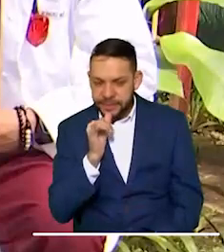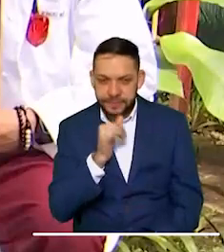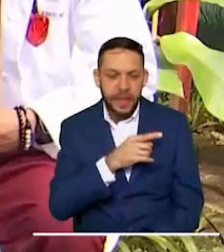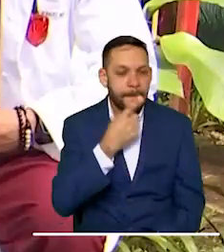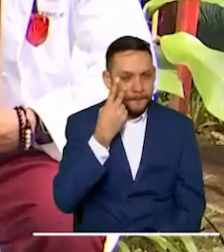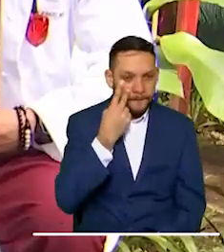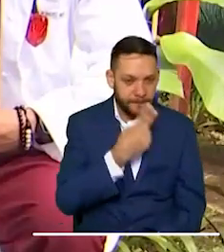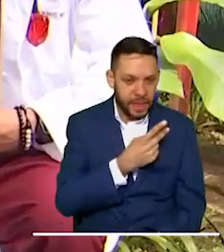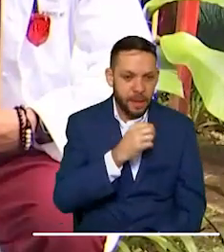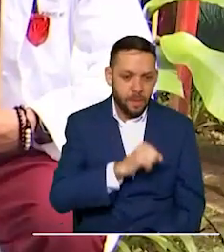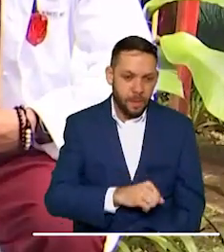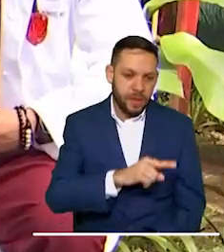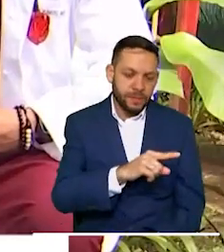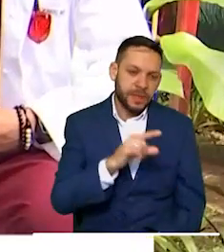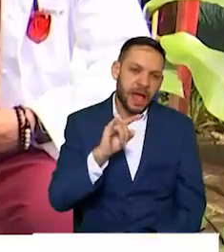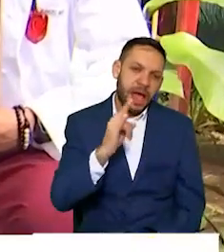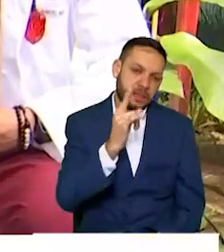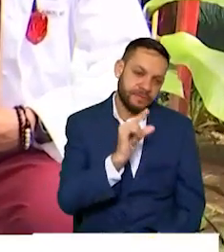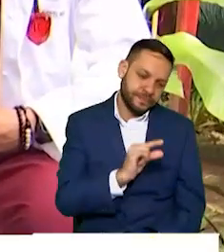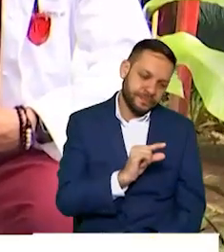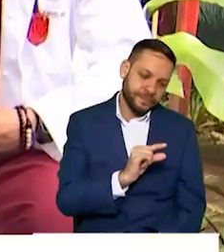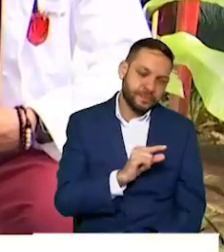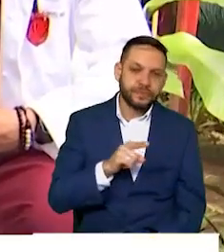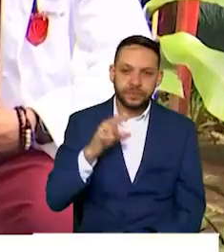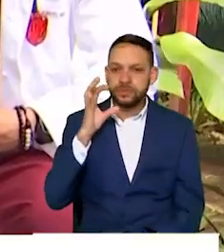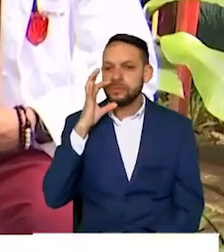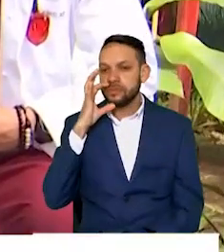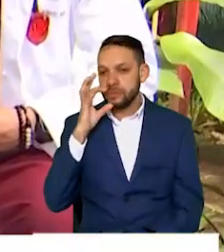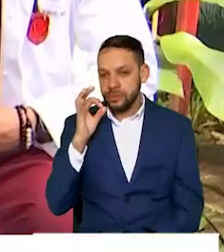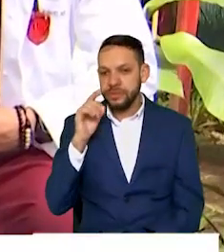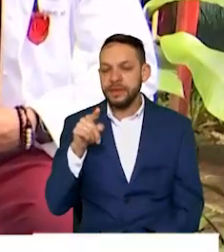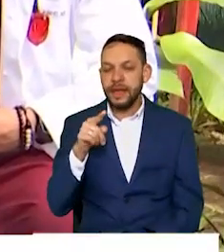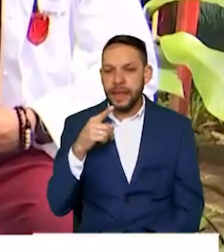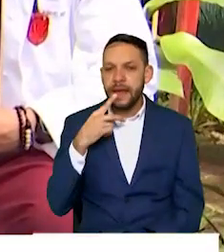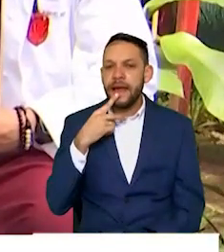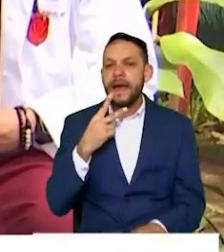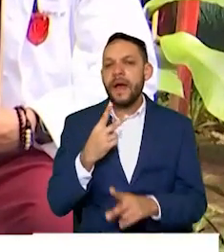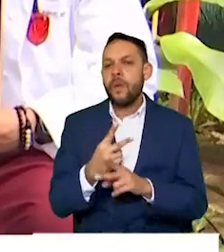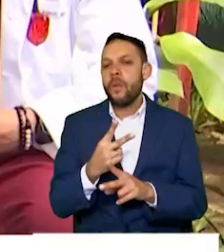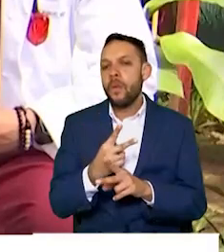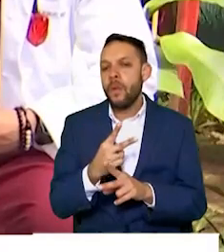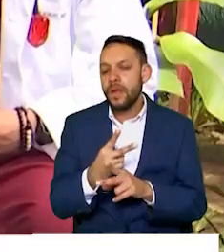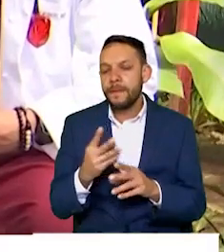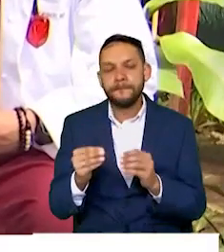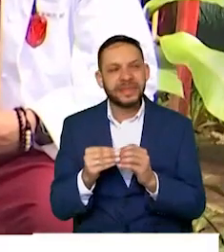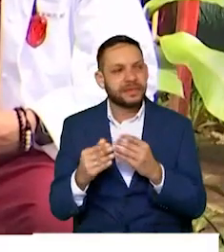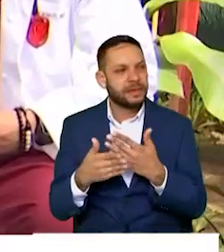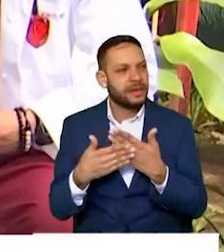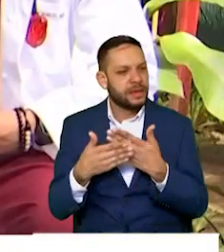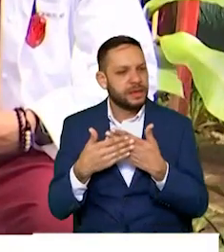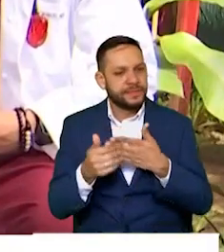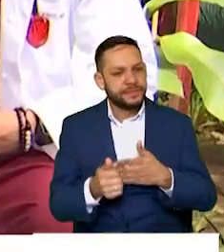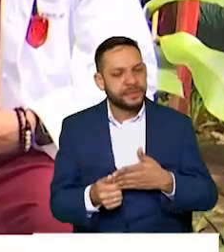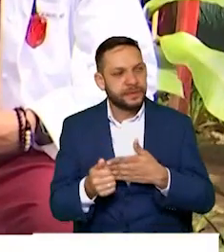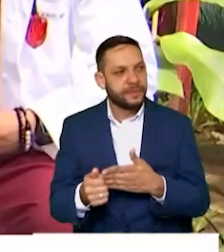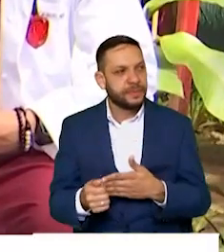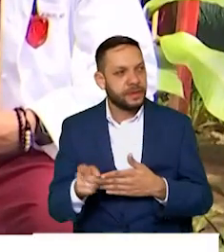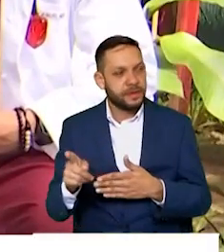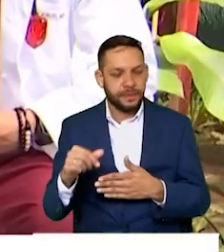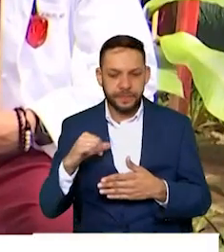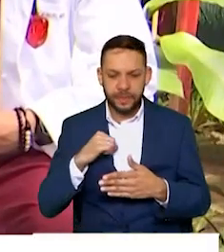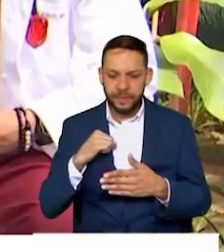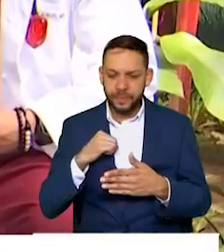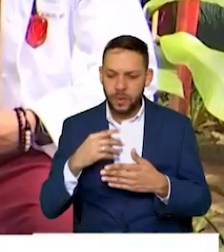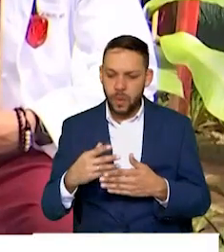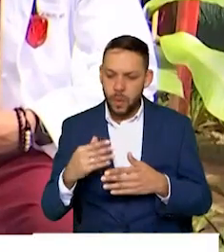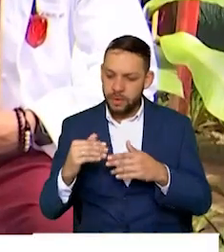es importante en los hombres de edad, porque eso nos va a dar a nosotros y especialmente al urólogo un índice de